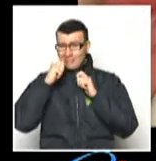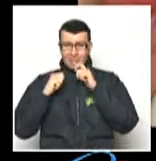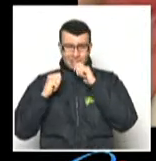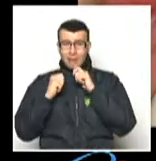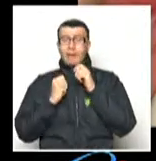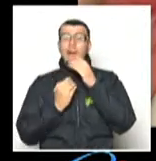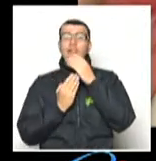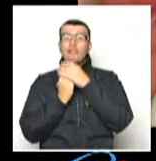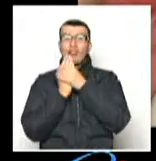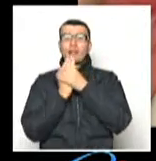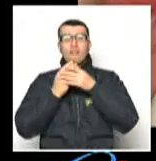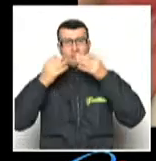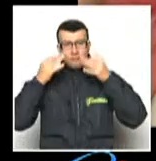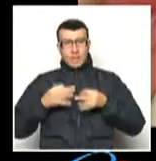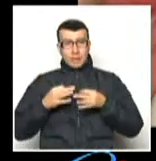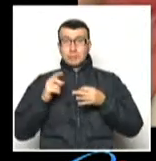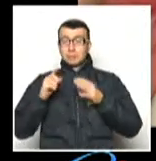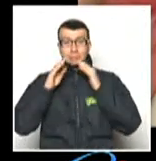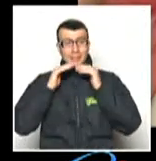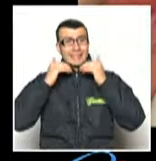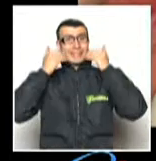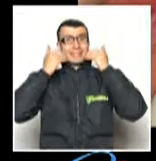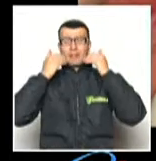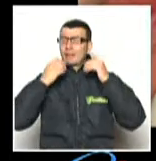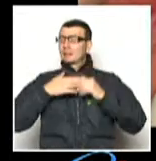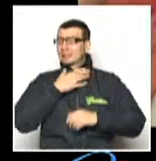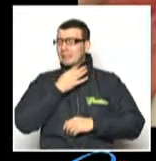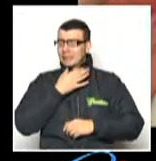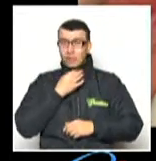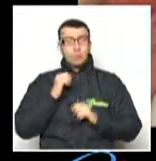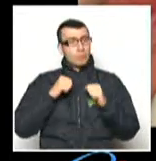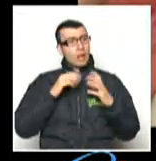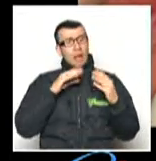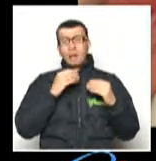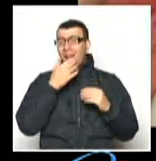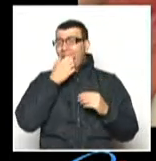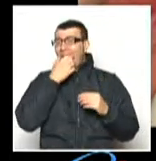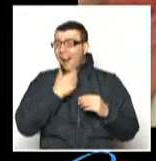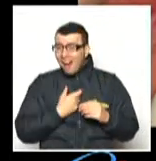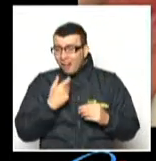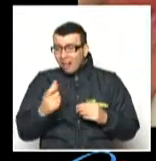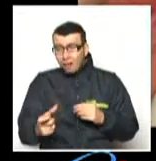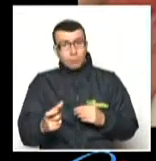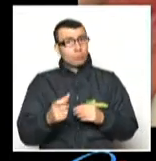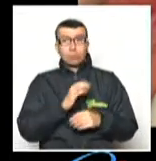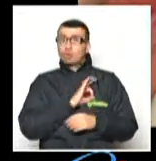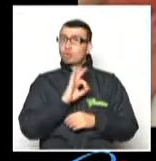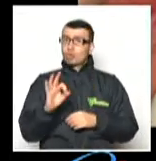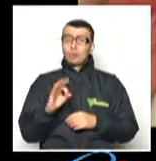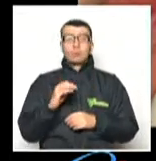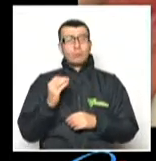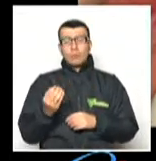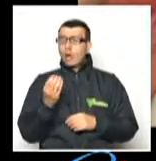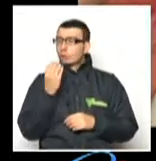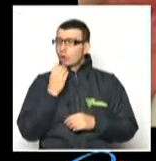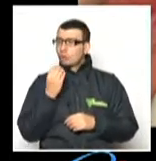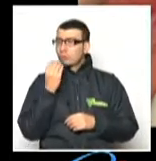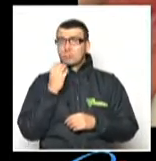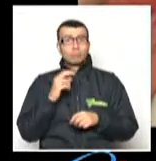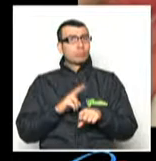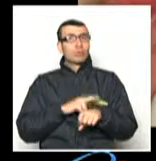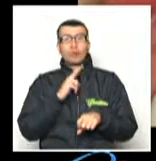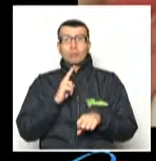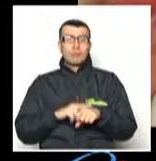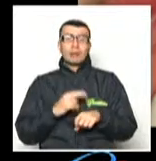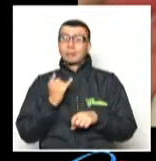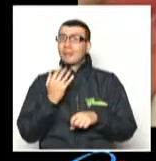tiene paladar, en la cual el señor se puede reír perfectamente, puede hablar, no se la tiene que quitar nunca. Los sabores de los alimentos son normales porque la